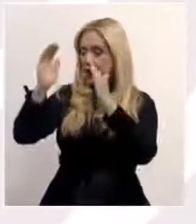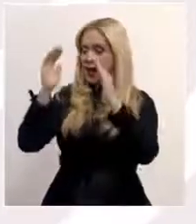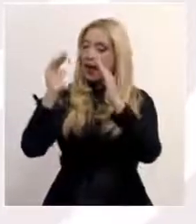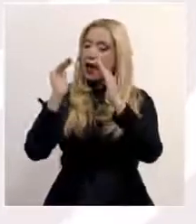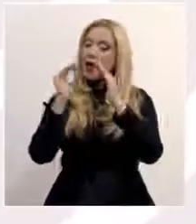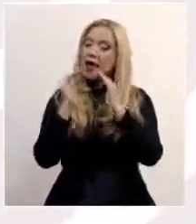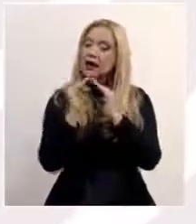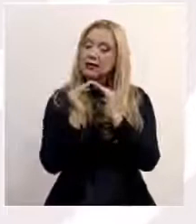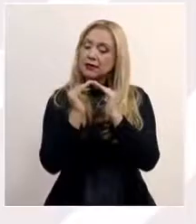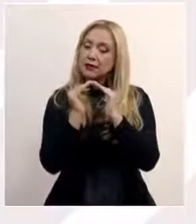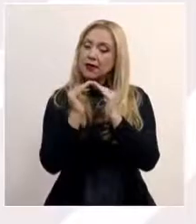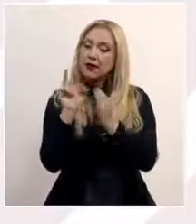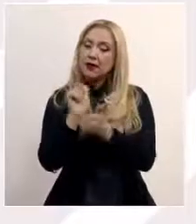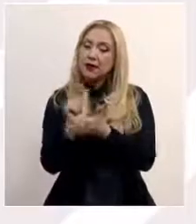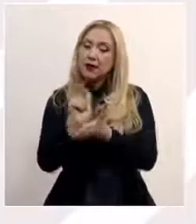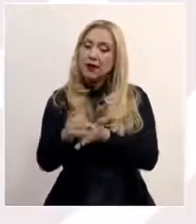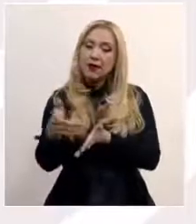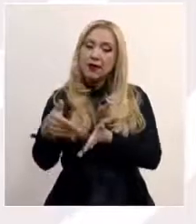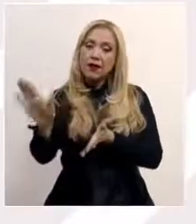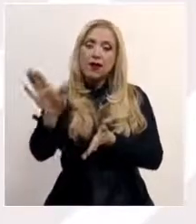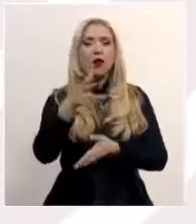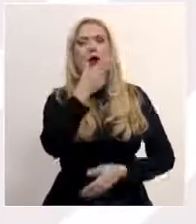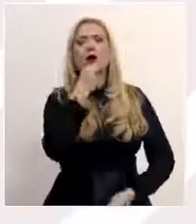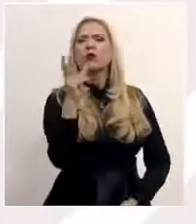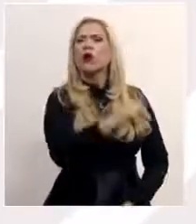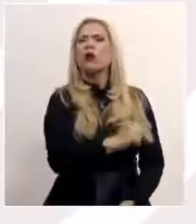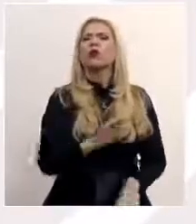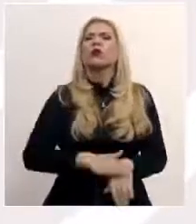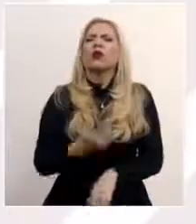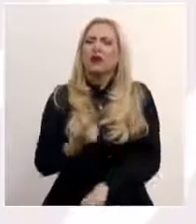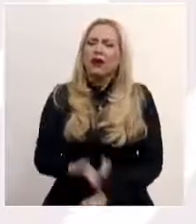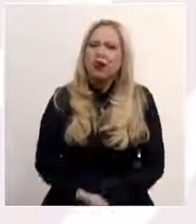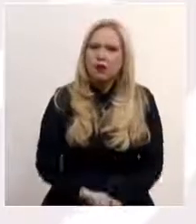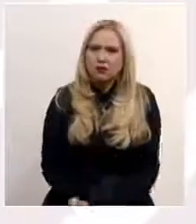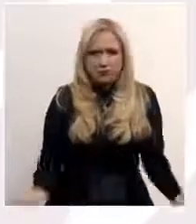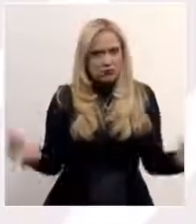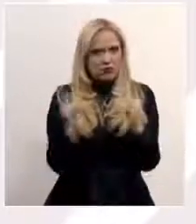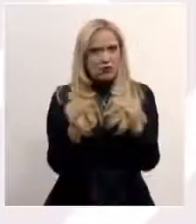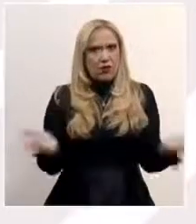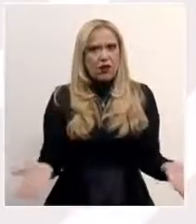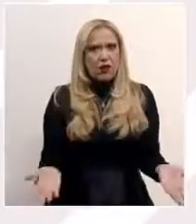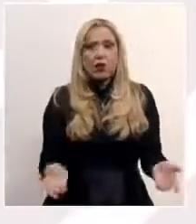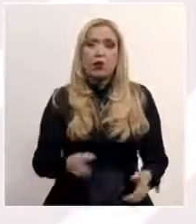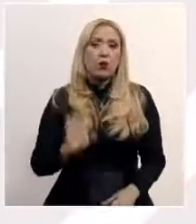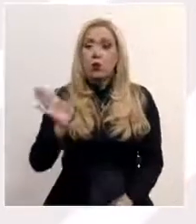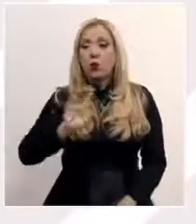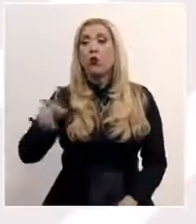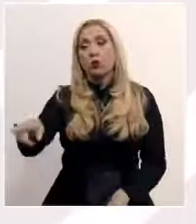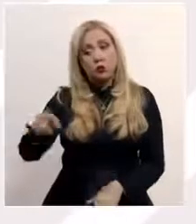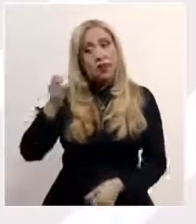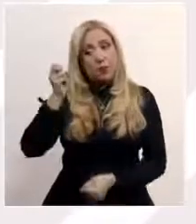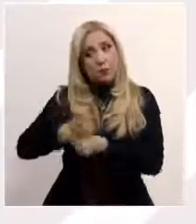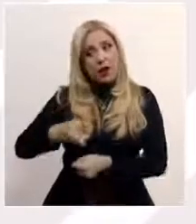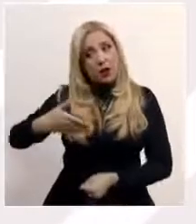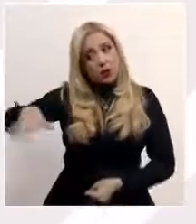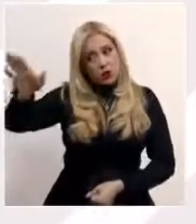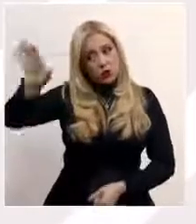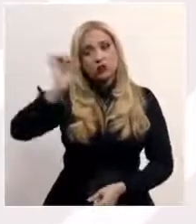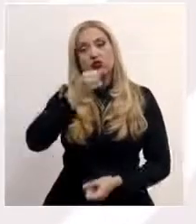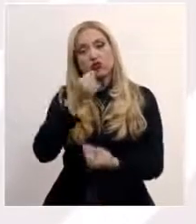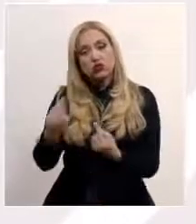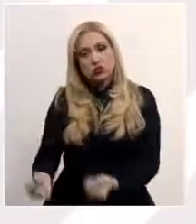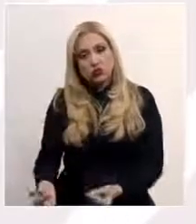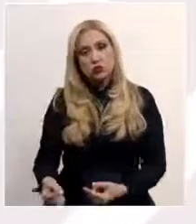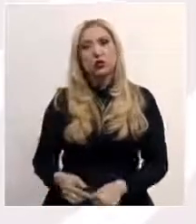igualitaria, se da la flexibilidad a las mujeres, pero no a los hombres, ¿no? Porque es como, bueno, pues es que tú cuidas, entonces tú te puedes ir temprano o puedes llegar